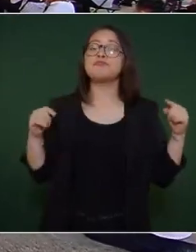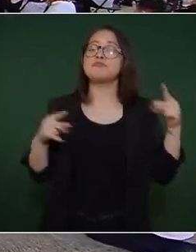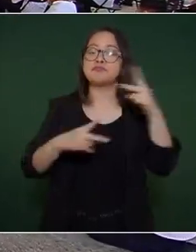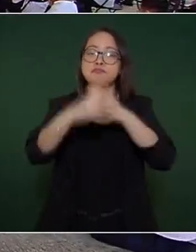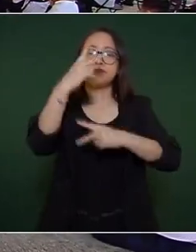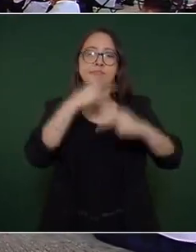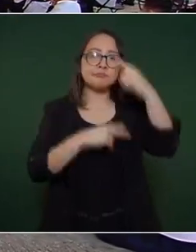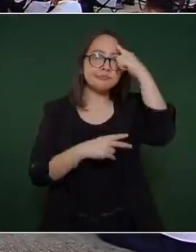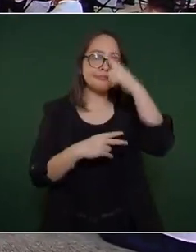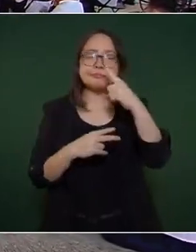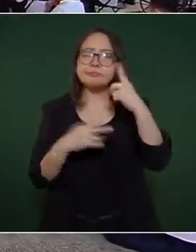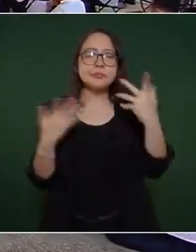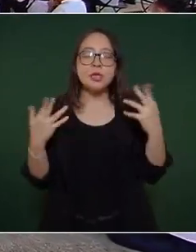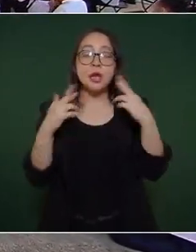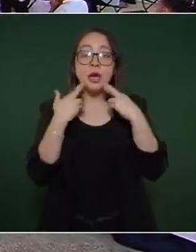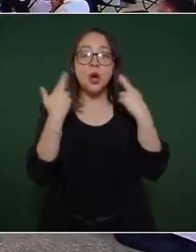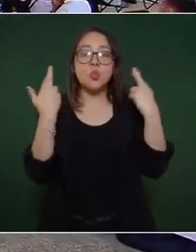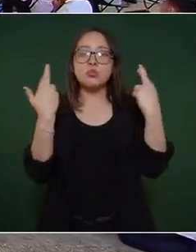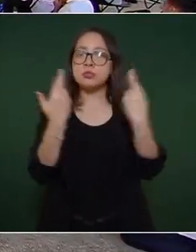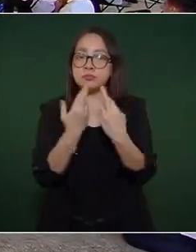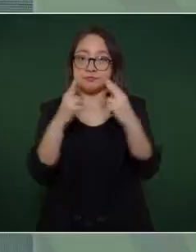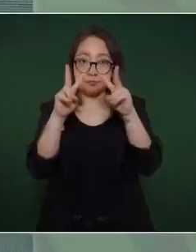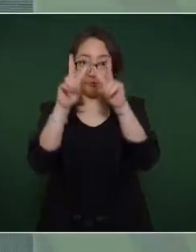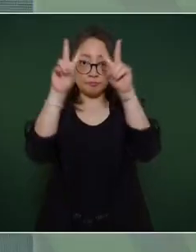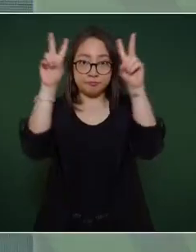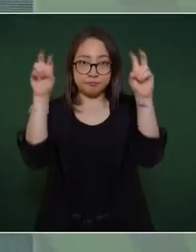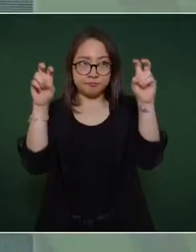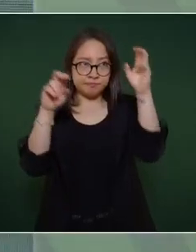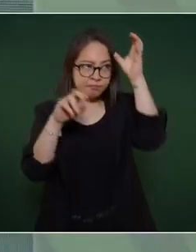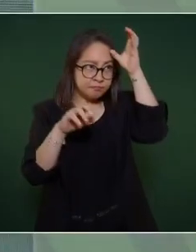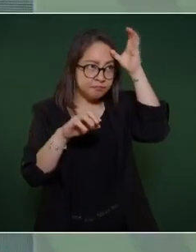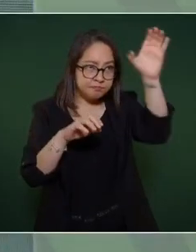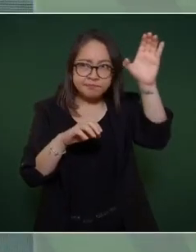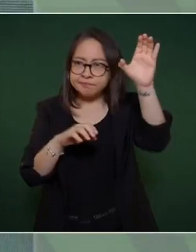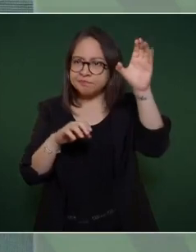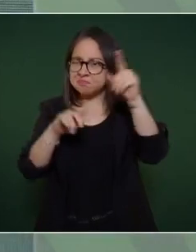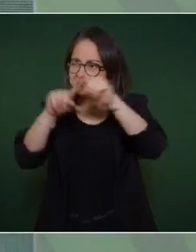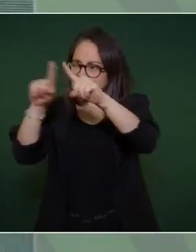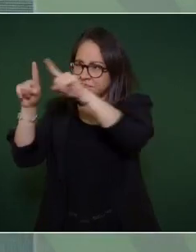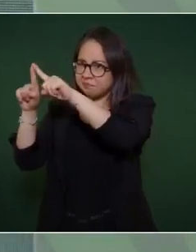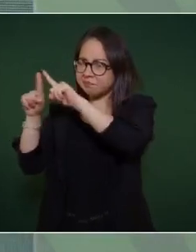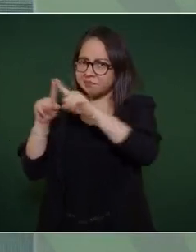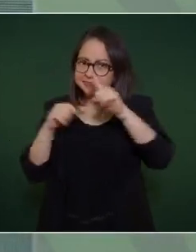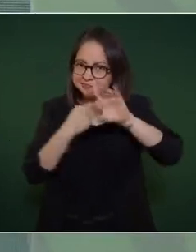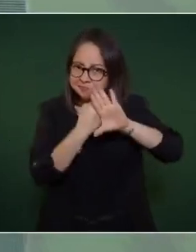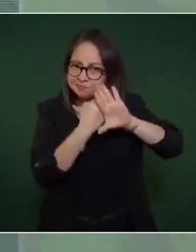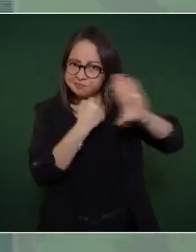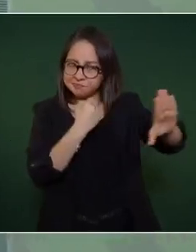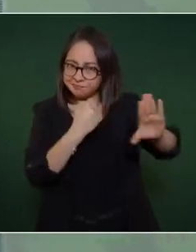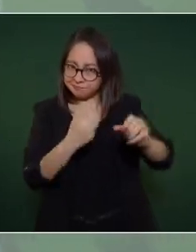estado, que es lo que vamos a presentar, y